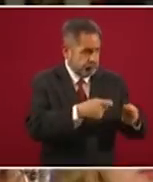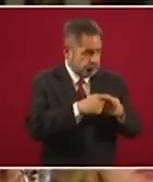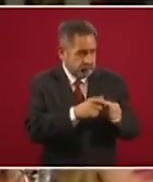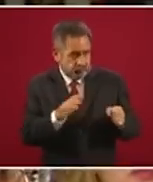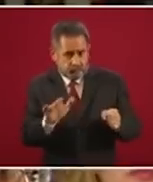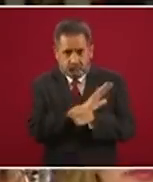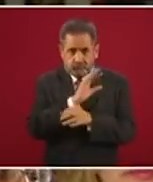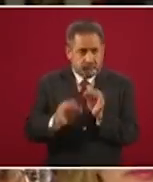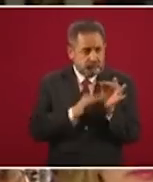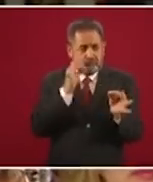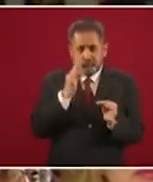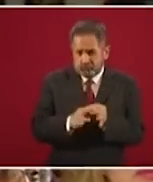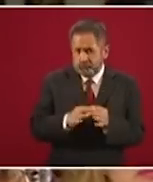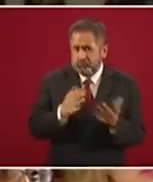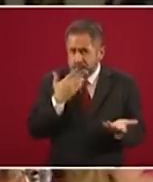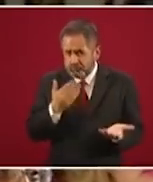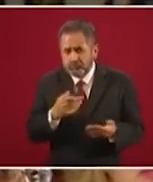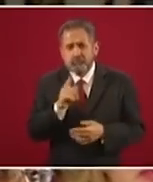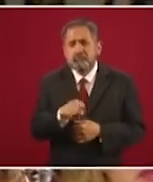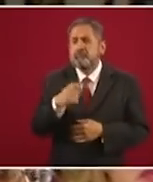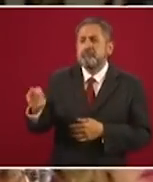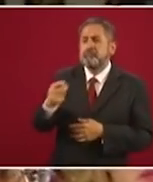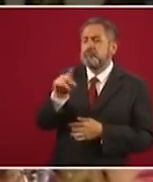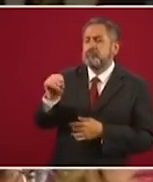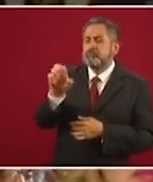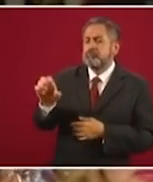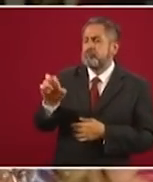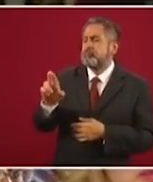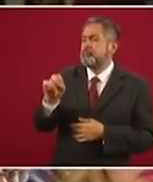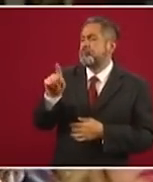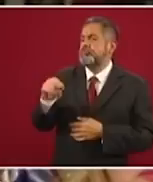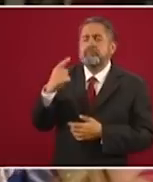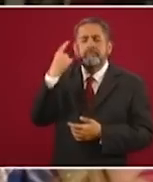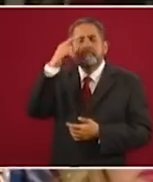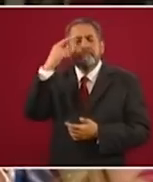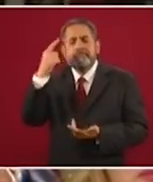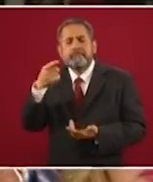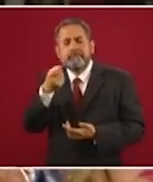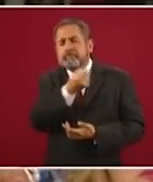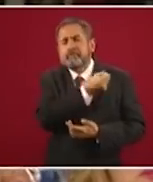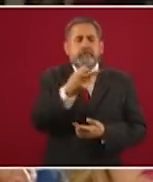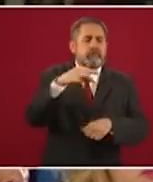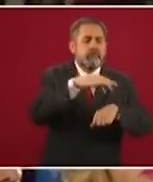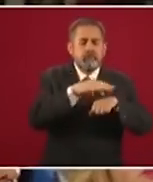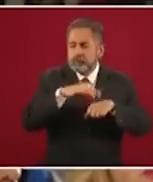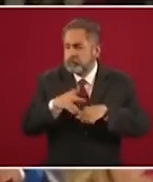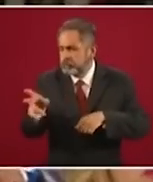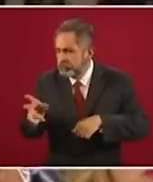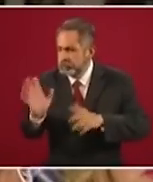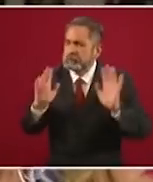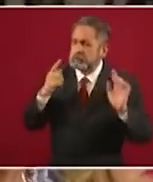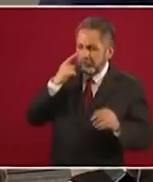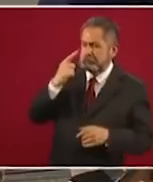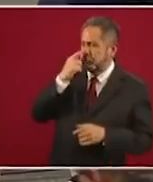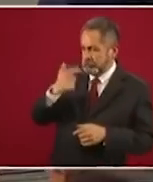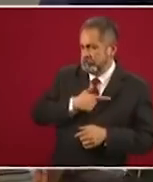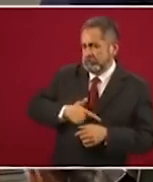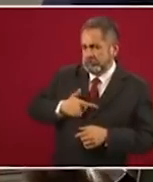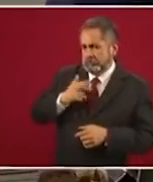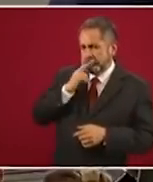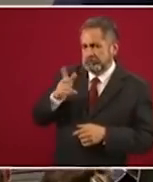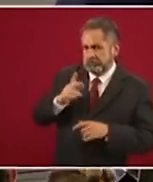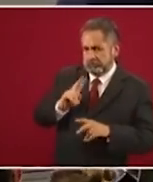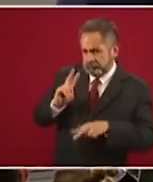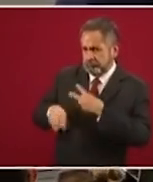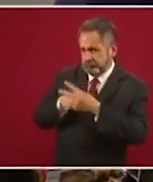Le preguntaría a Zoé Robledo en particular, para que para los médicos sea atractivo, válgame pues, trabajar para el Instituto Mexicano del Seguro